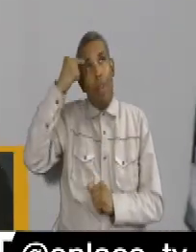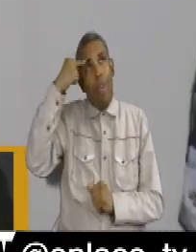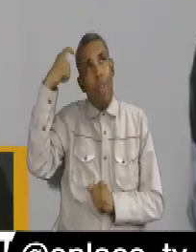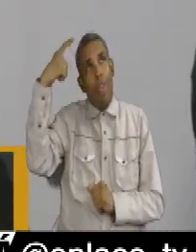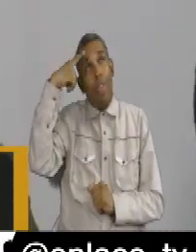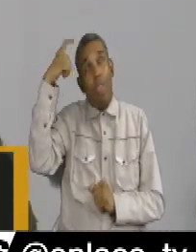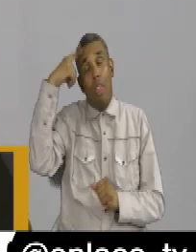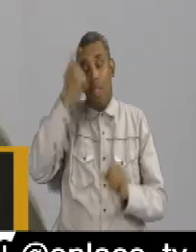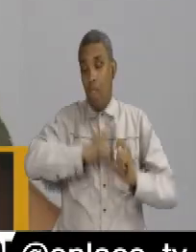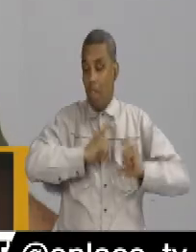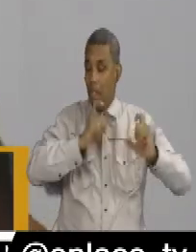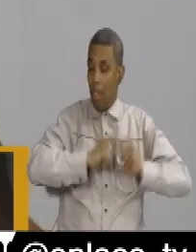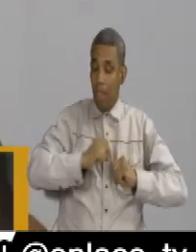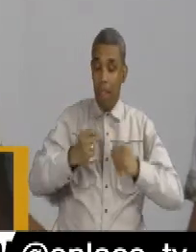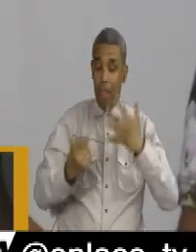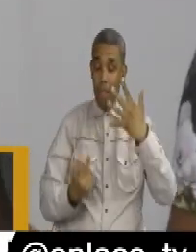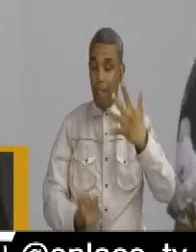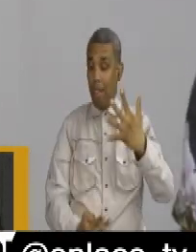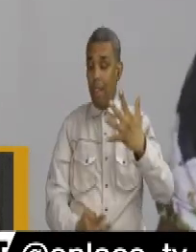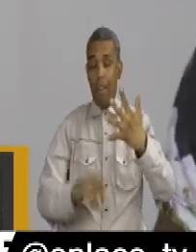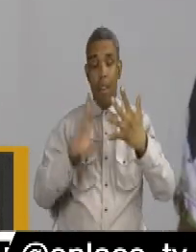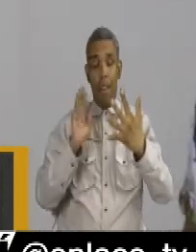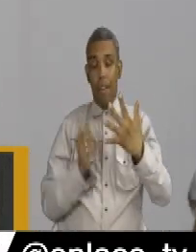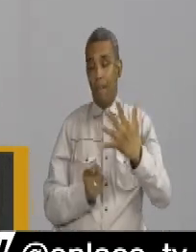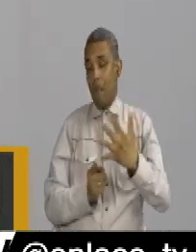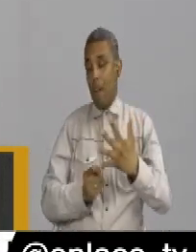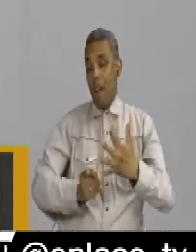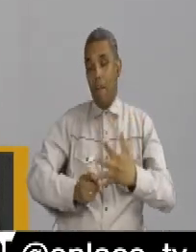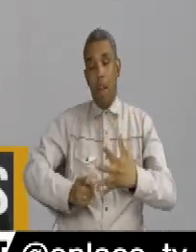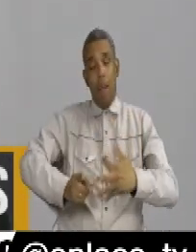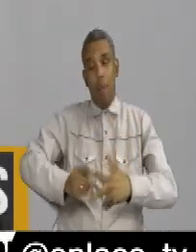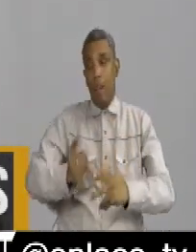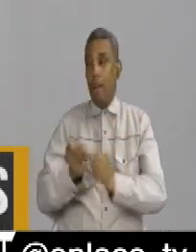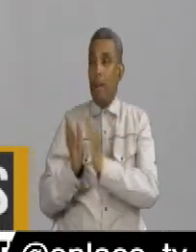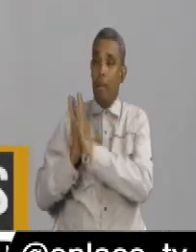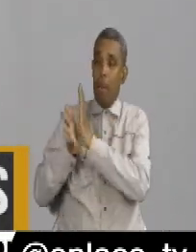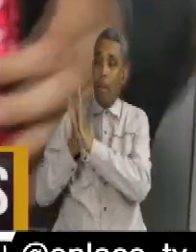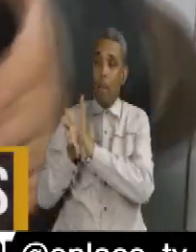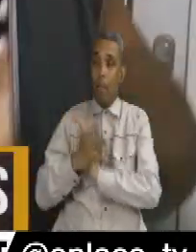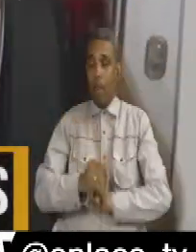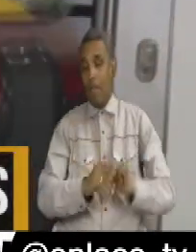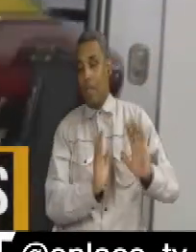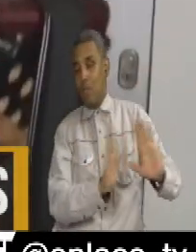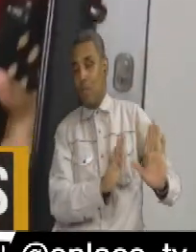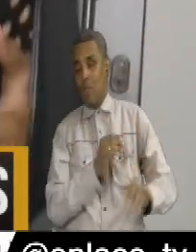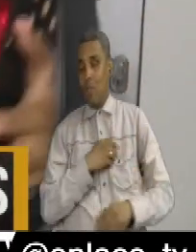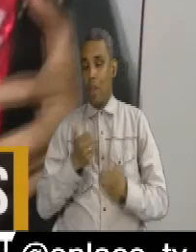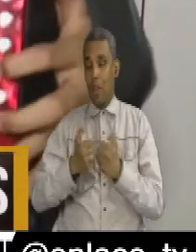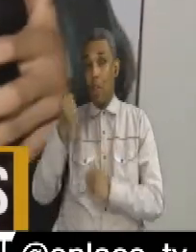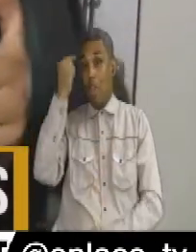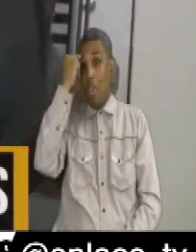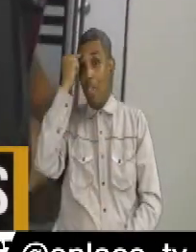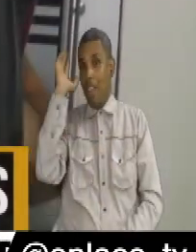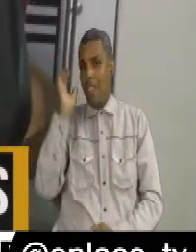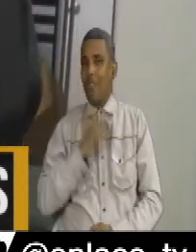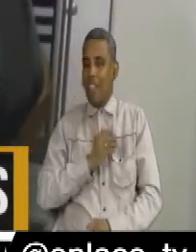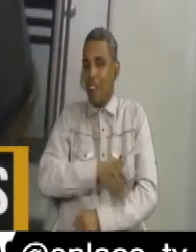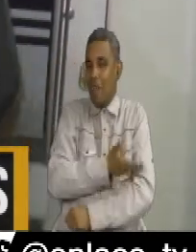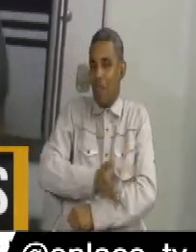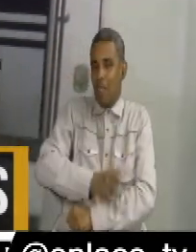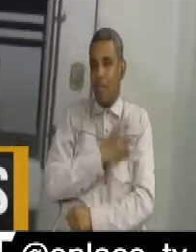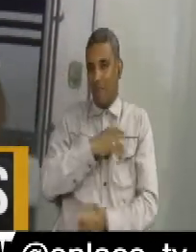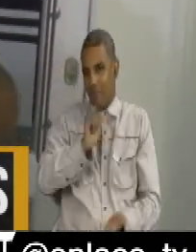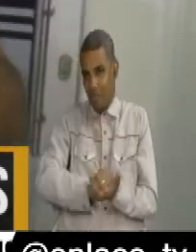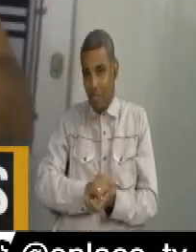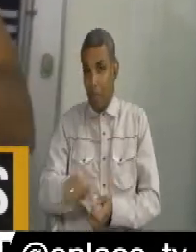cantándole a la mujer, yo pienso de que la mujer es parte fundamental de la inspiración de los compositores. Zabaleta con su fórmula artística tiene amplio